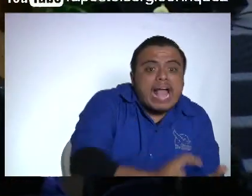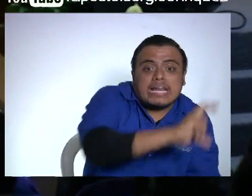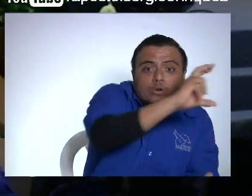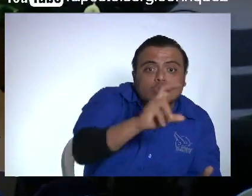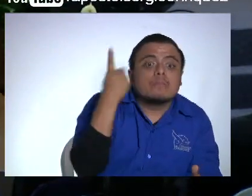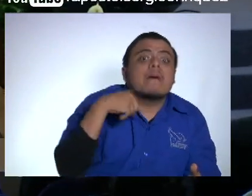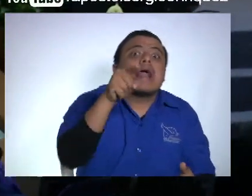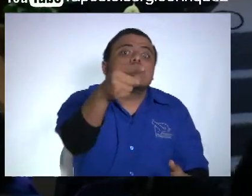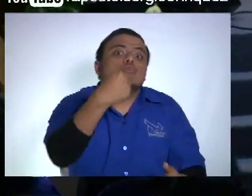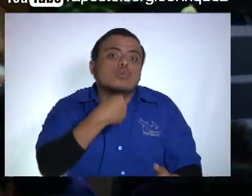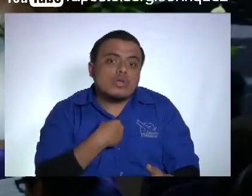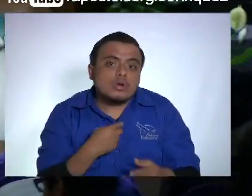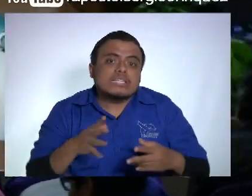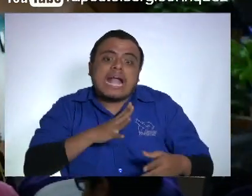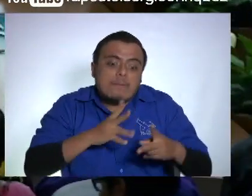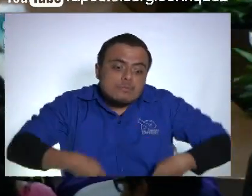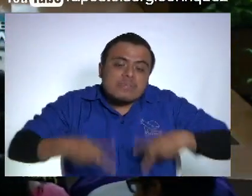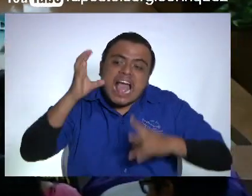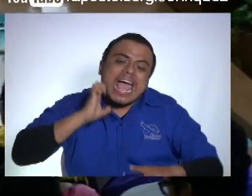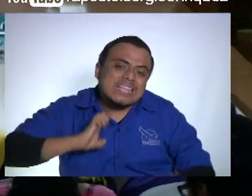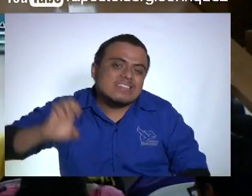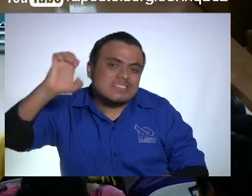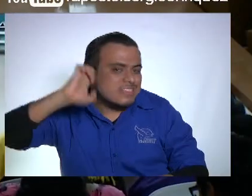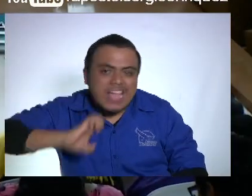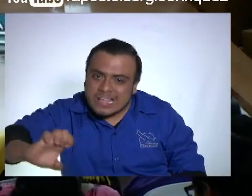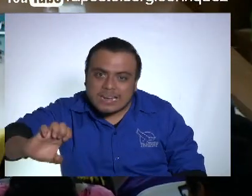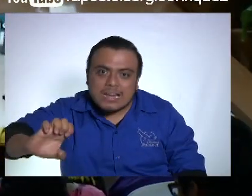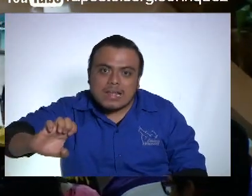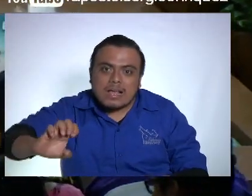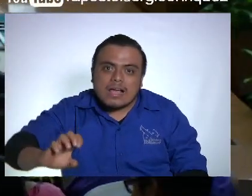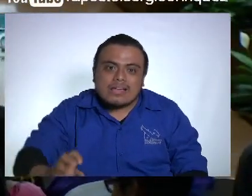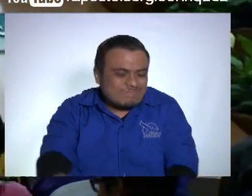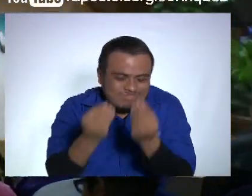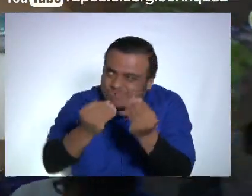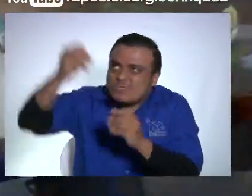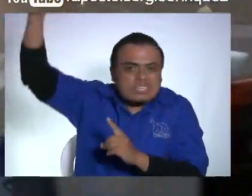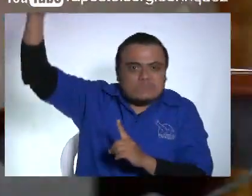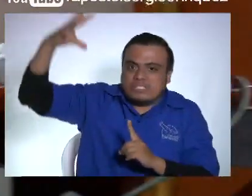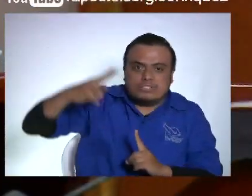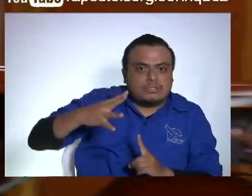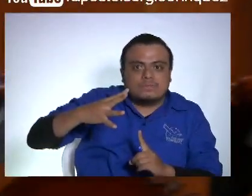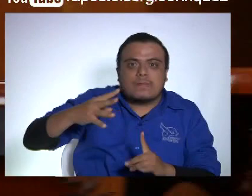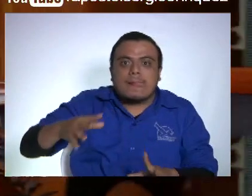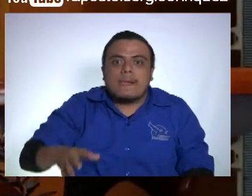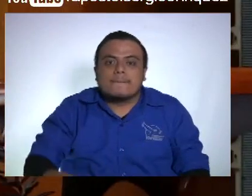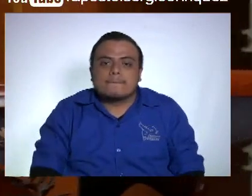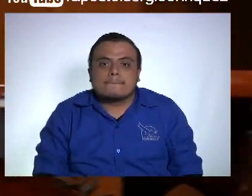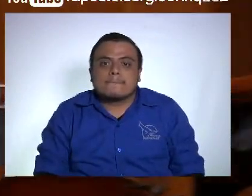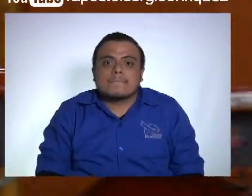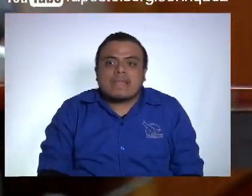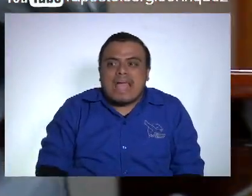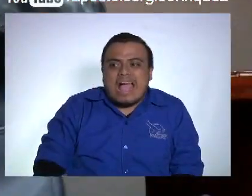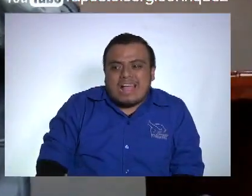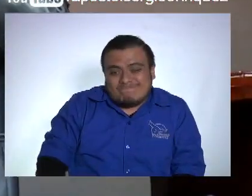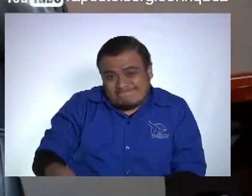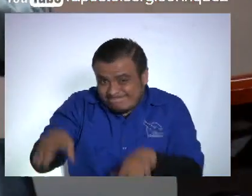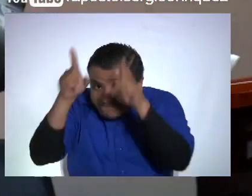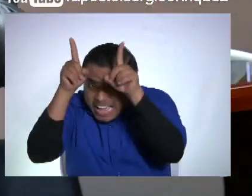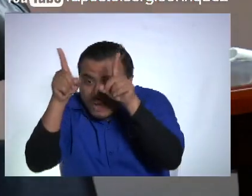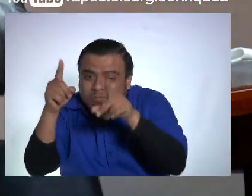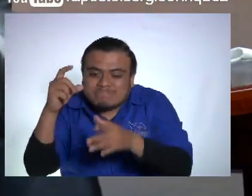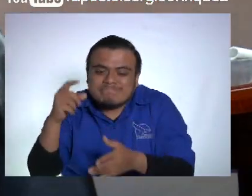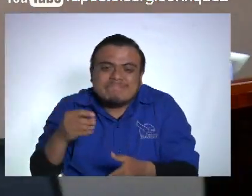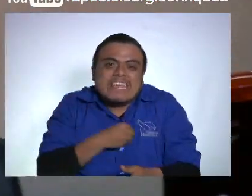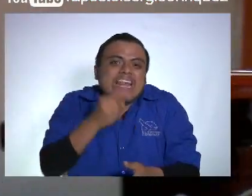tuviéramos una vida eterna y vida en abundancia. El enemigo te ha hecho creer que en la condición